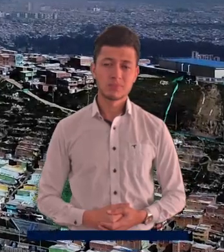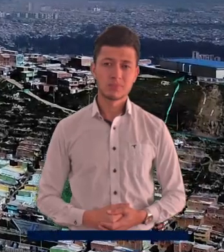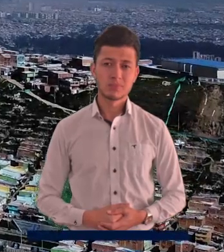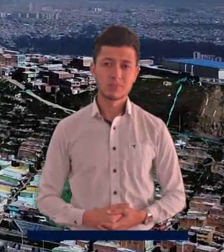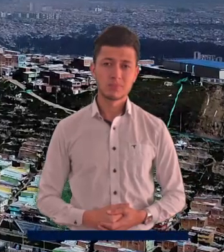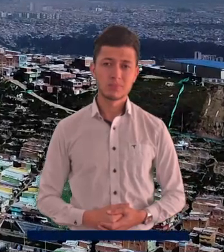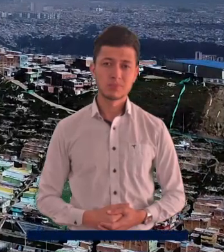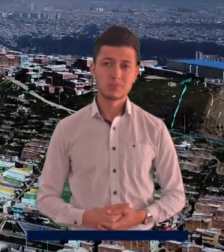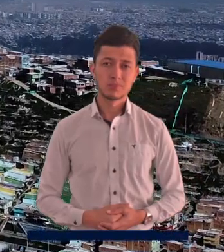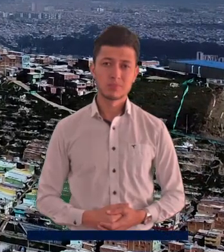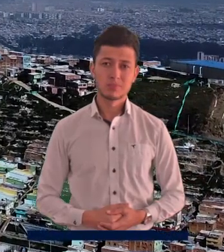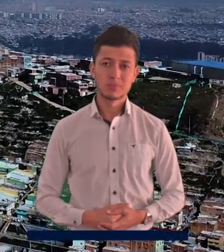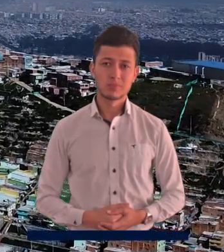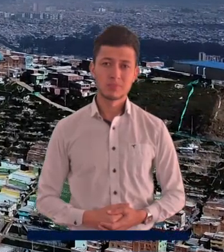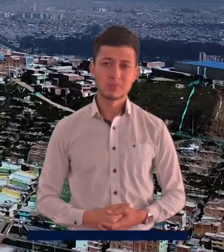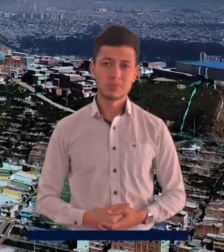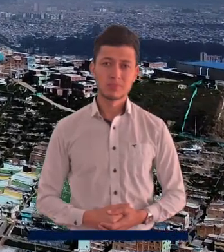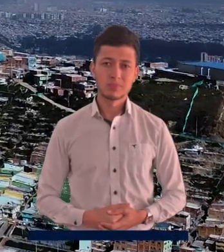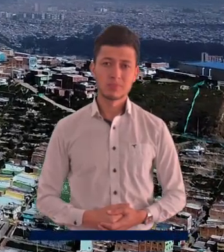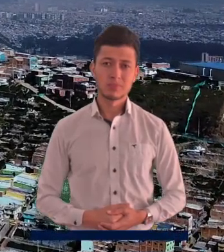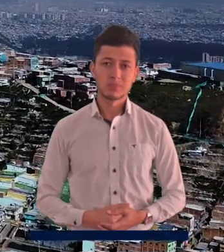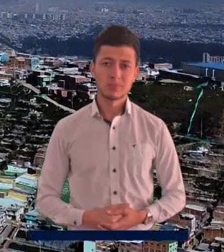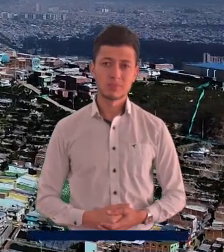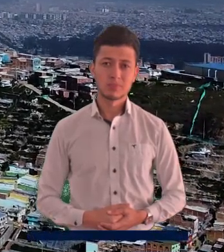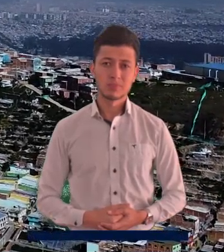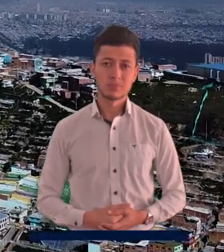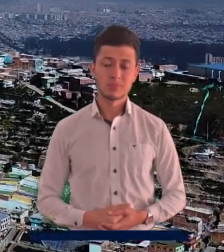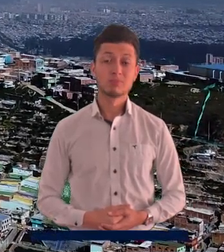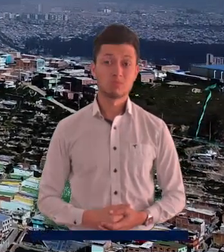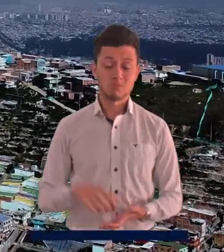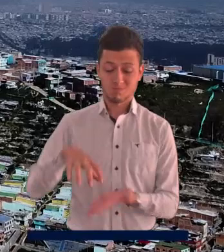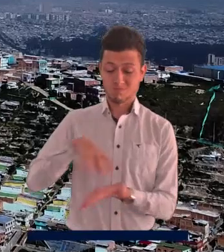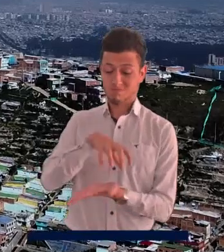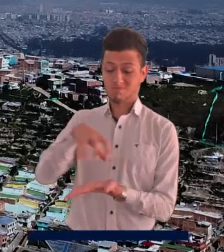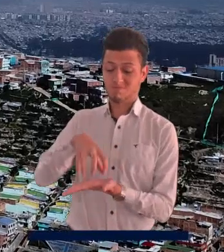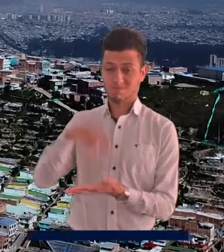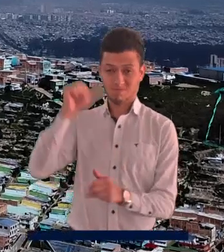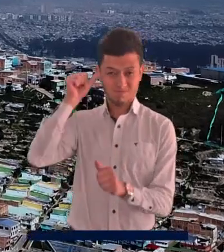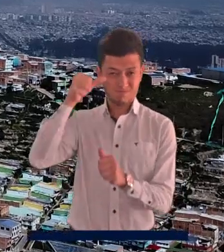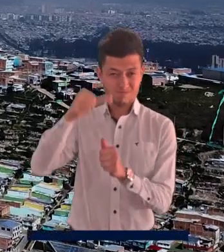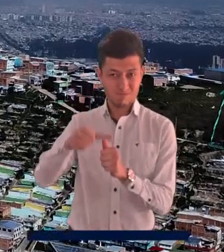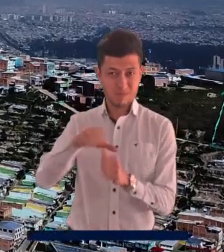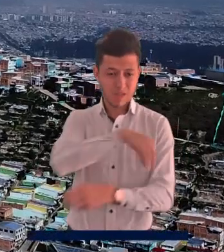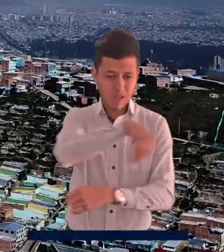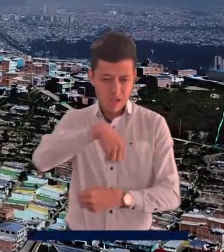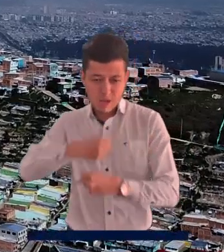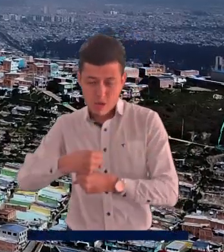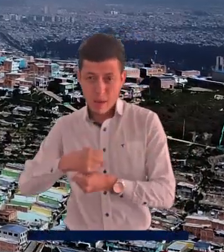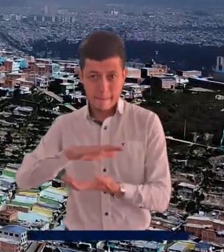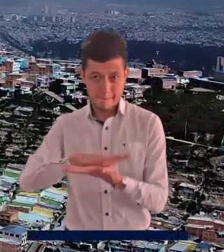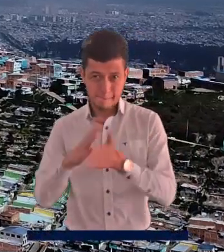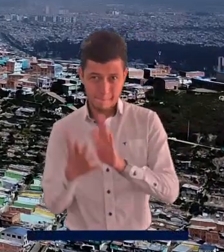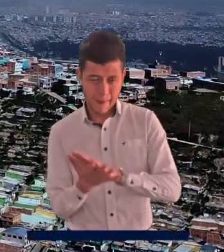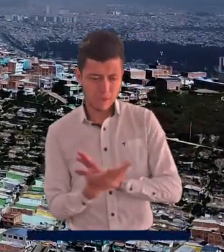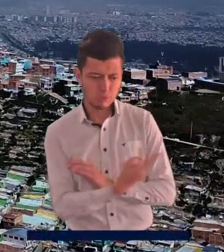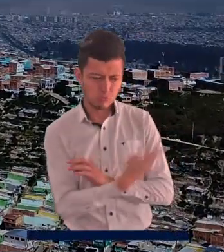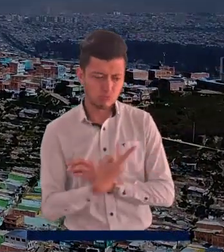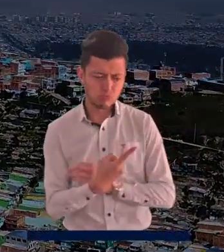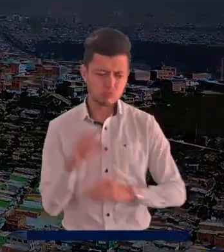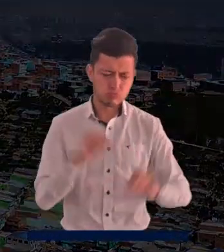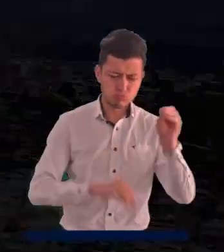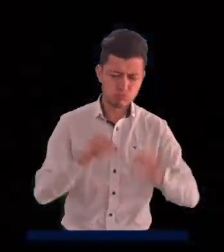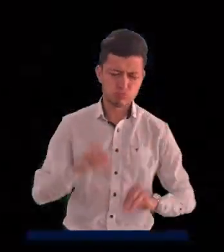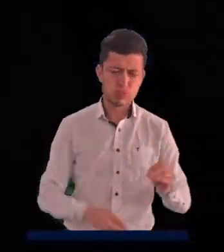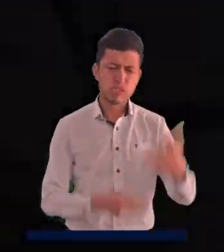niños hoy más les afecta es tanta violencia. Centro de Memoria y Gestores de Paz logramos